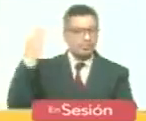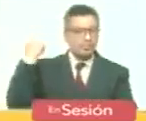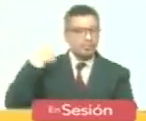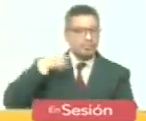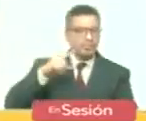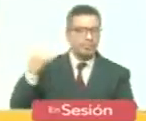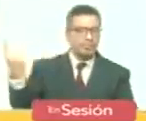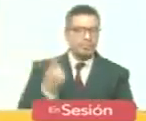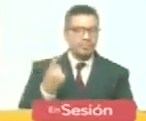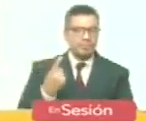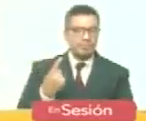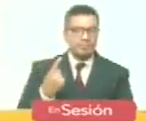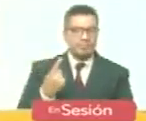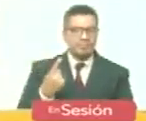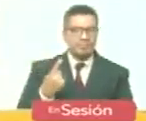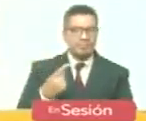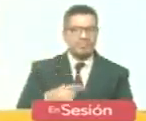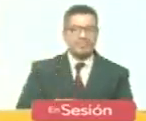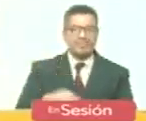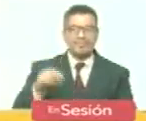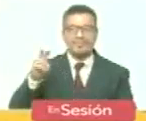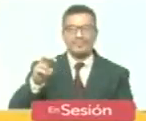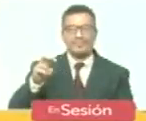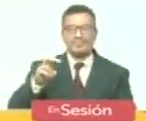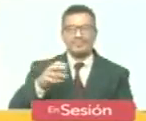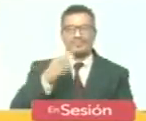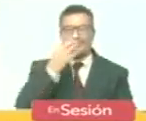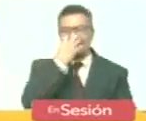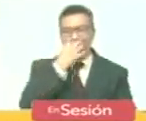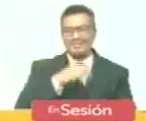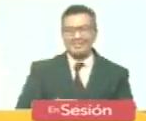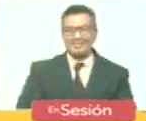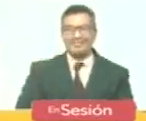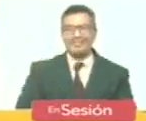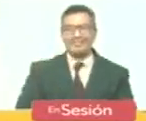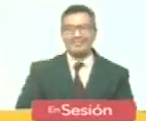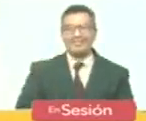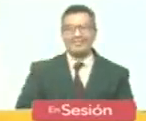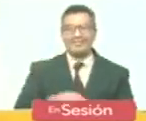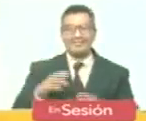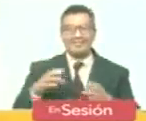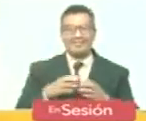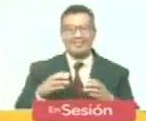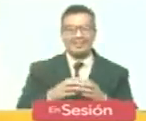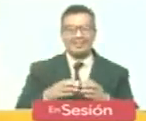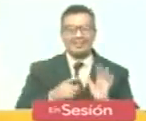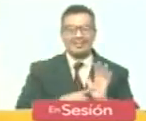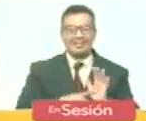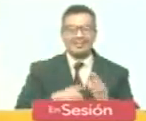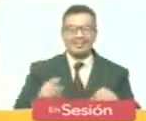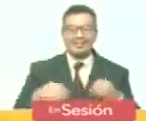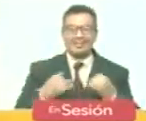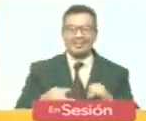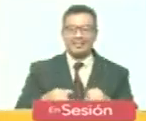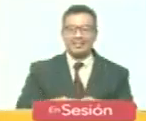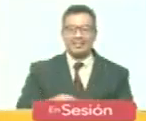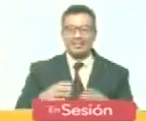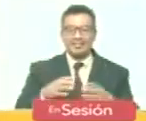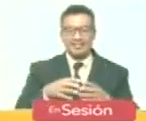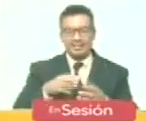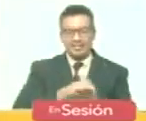llenaba el nuevo ciclo tenía con qué en esas cosas. Pero fue un bellísimo acto, según me cuentan compañeros de